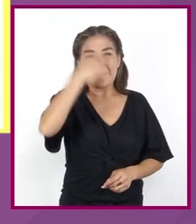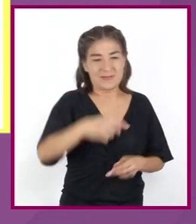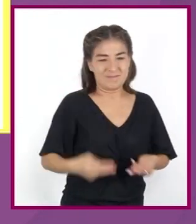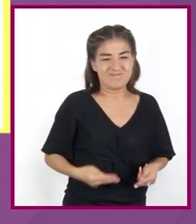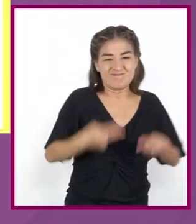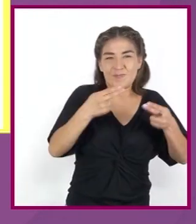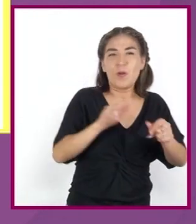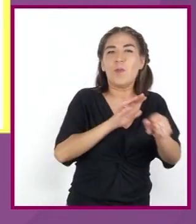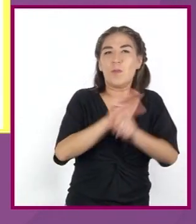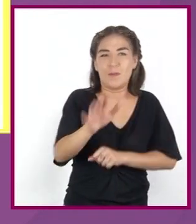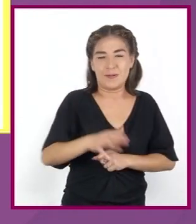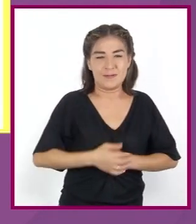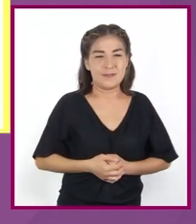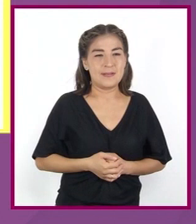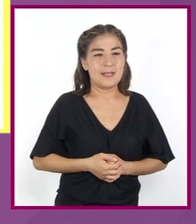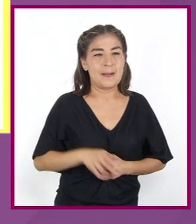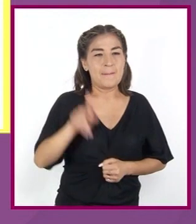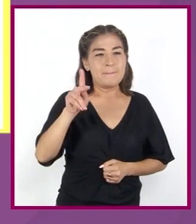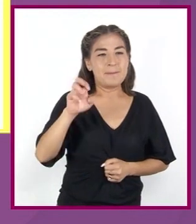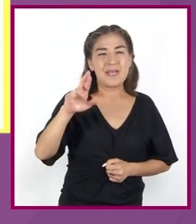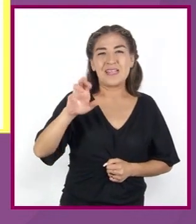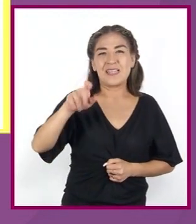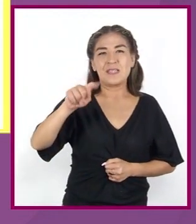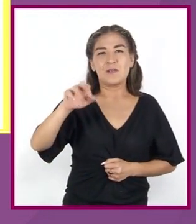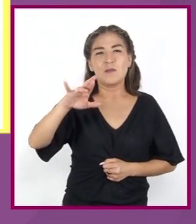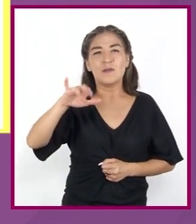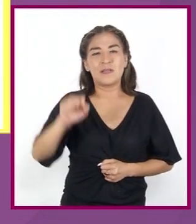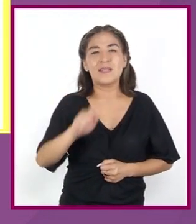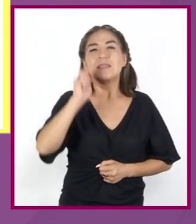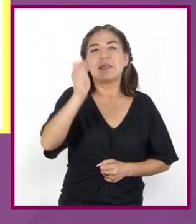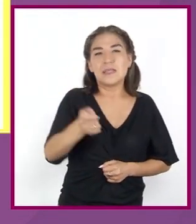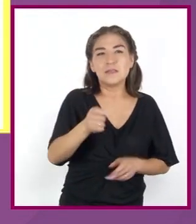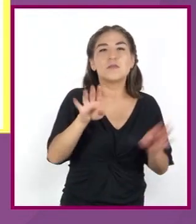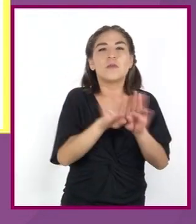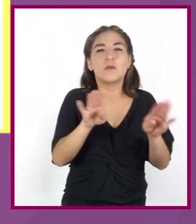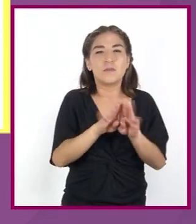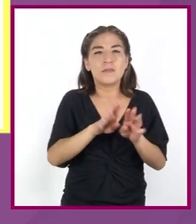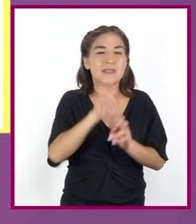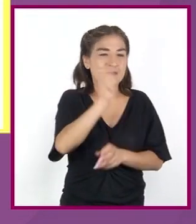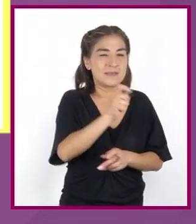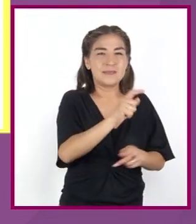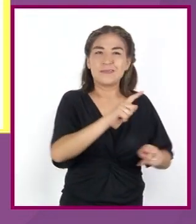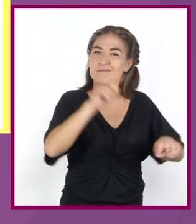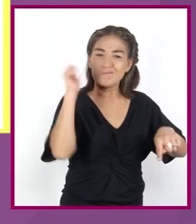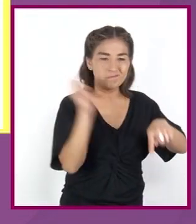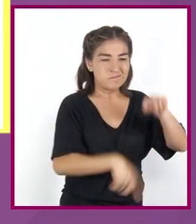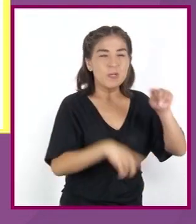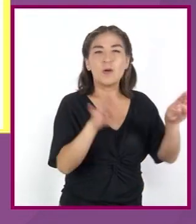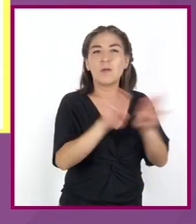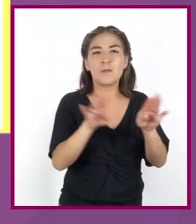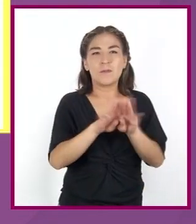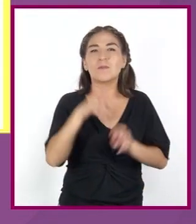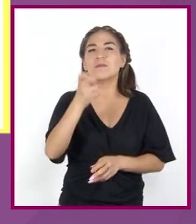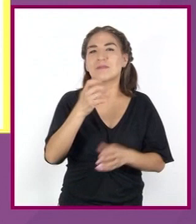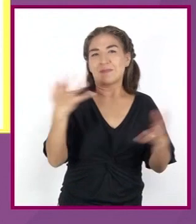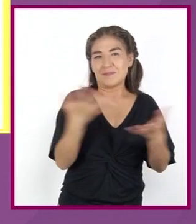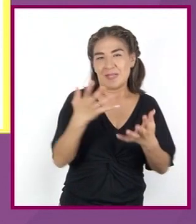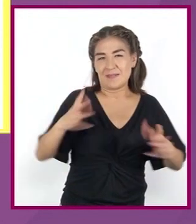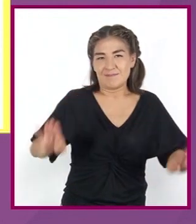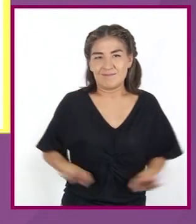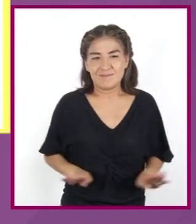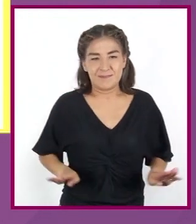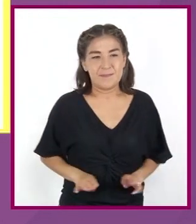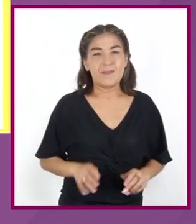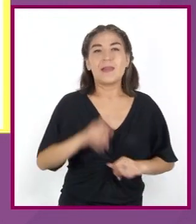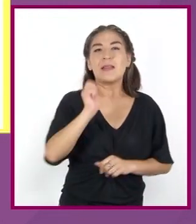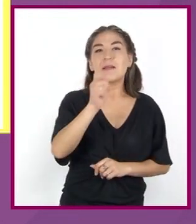negocio. Las perentorias son aquellas que tienden a destruir el hecho constitutivo de la acción. La